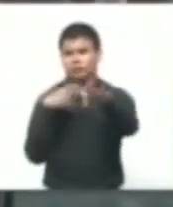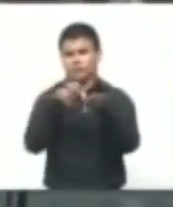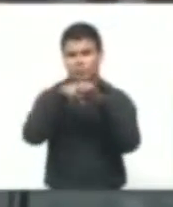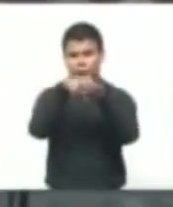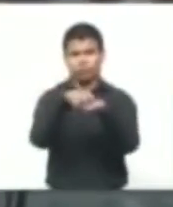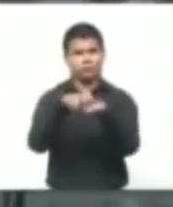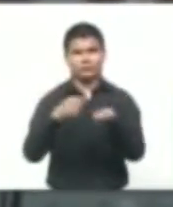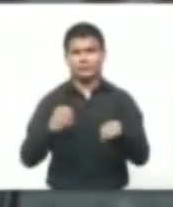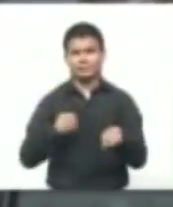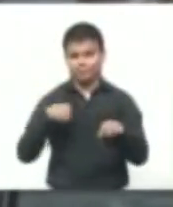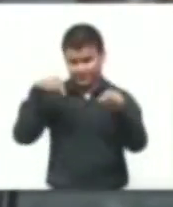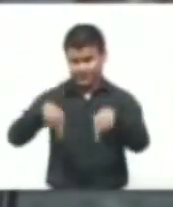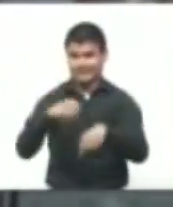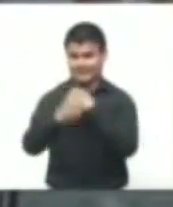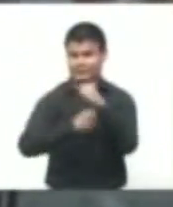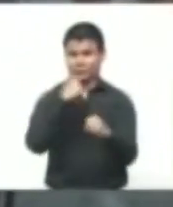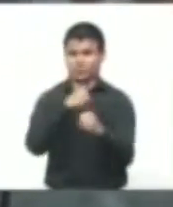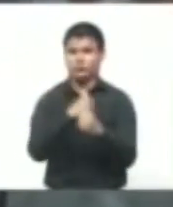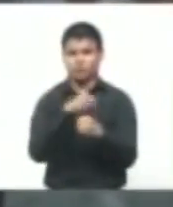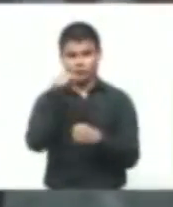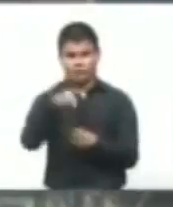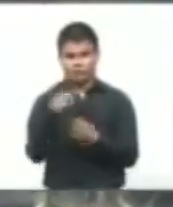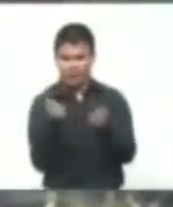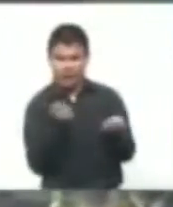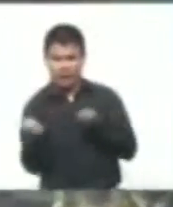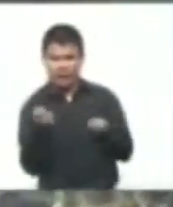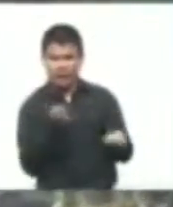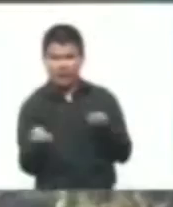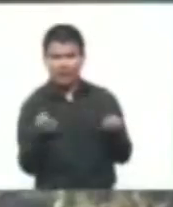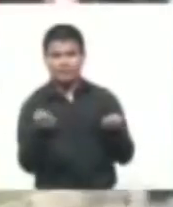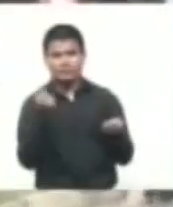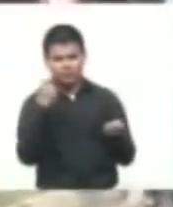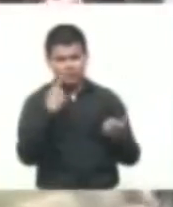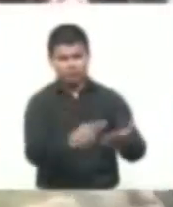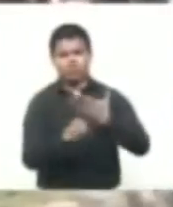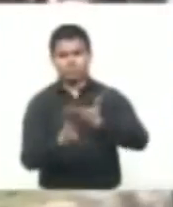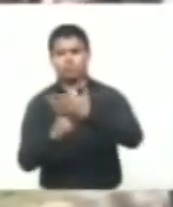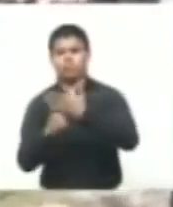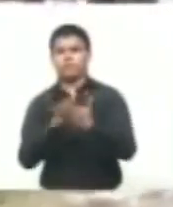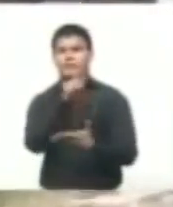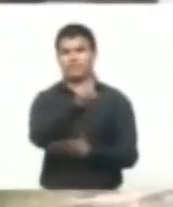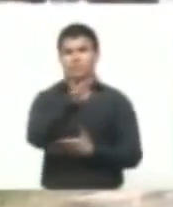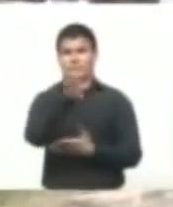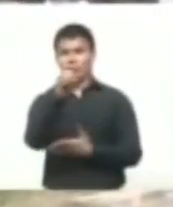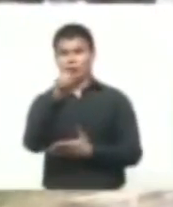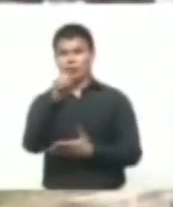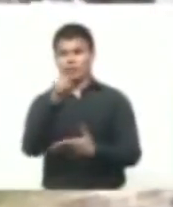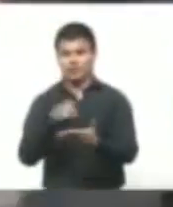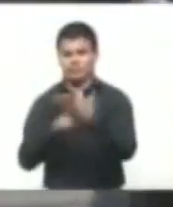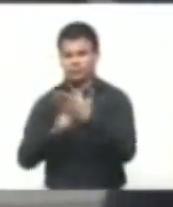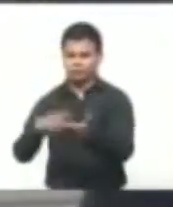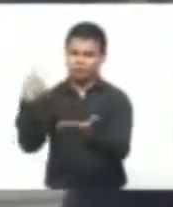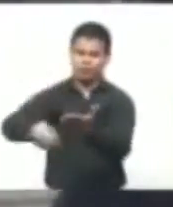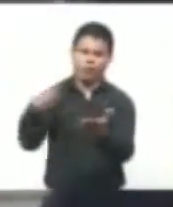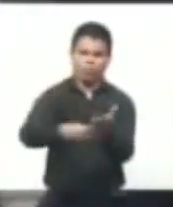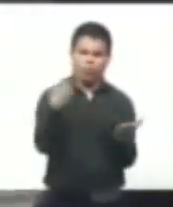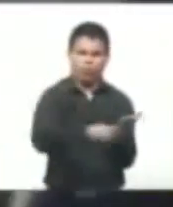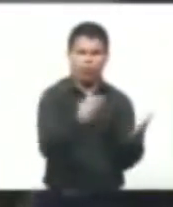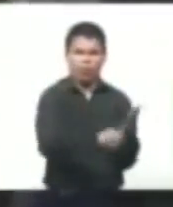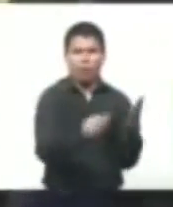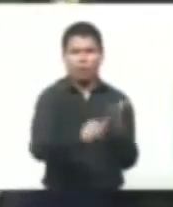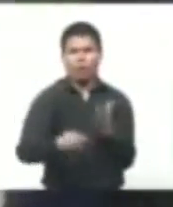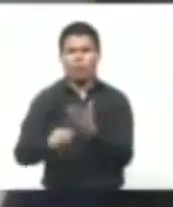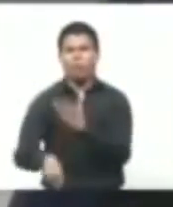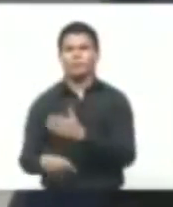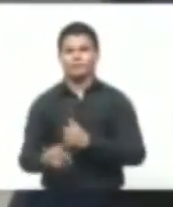respondió que en lo que va corrido de este año, esos controles han arrojado más de 140 comparendos a buses de servicio público y